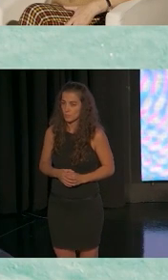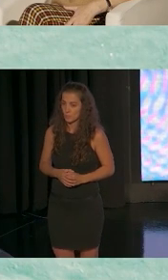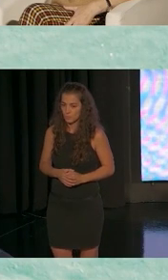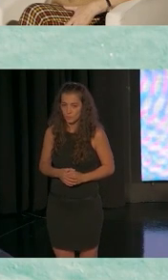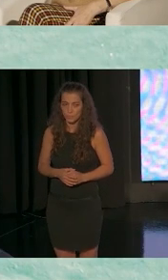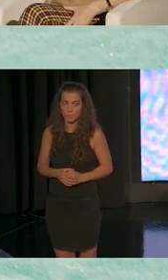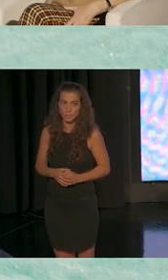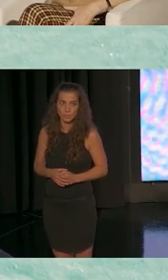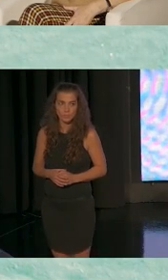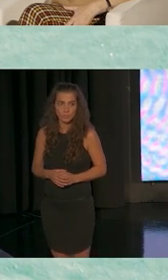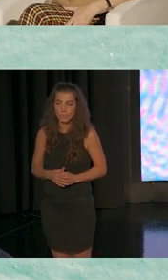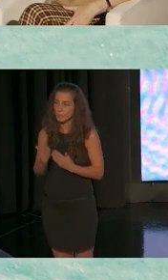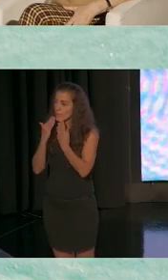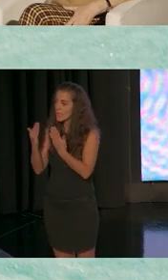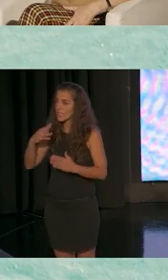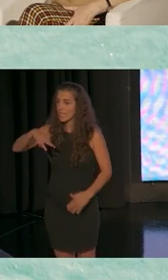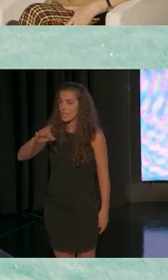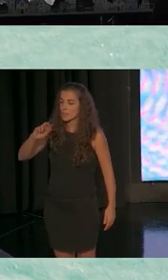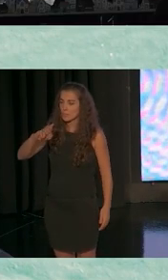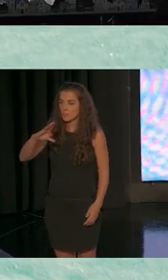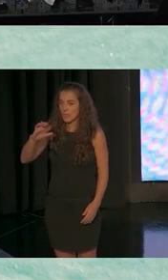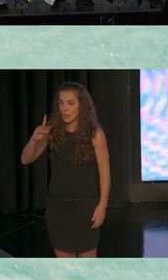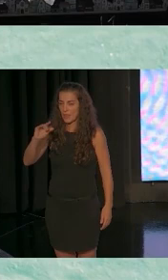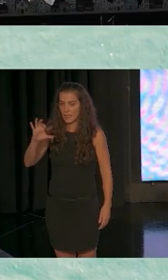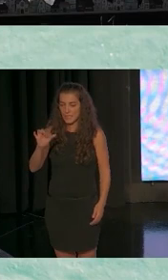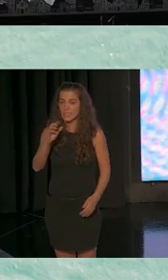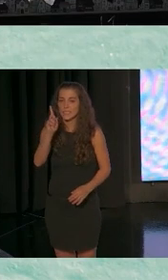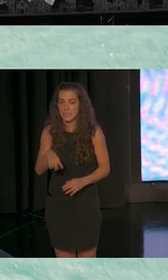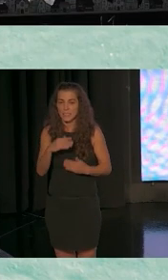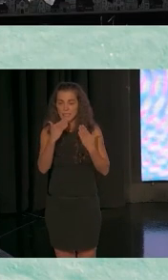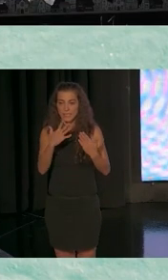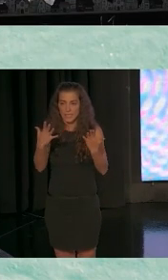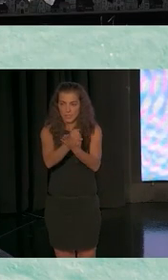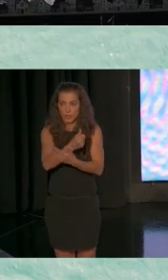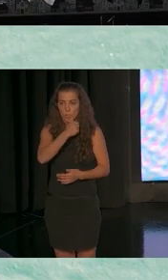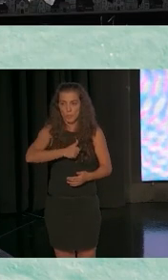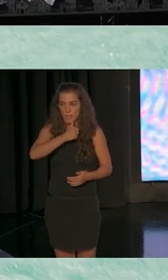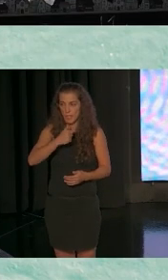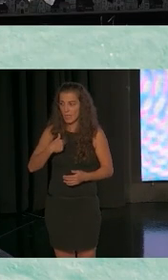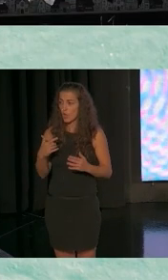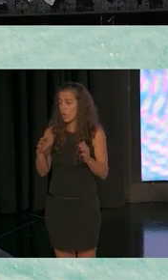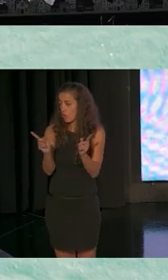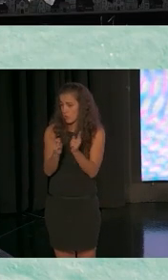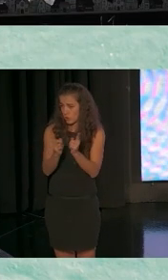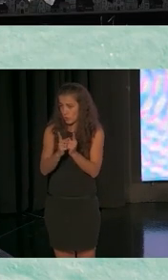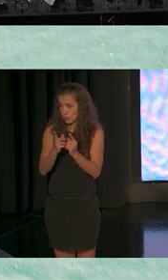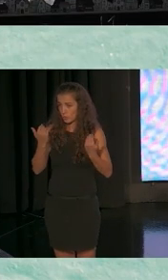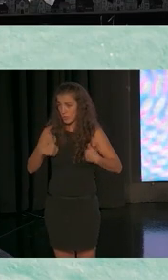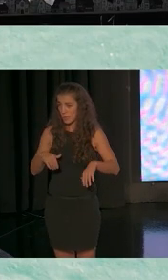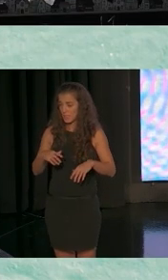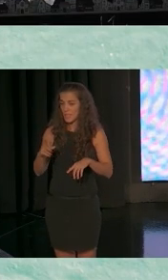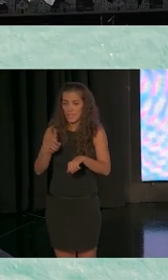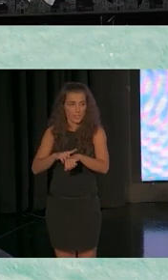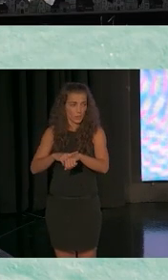no muchas gracias Mercedes y gracias a plena inclusión otra vez y a todos ustedes por la paciencia yo voy a ser muy breve que ya estoy en números